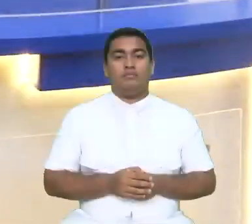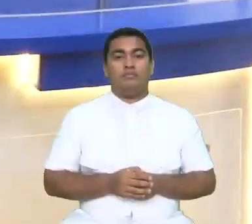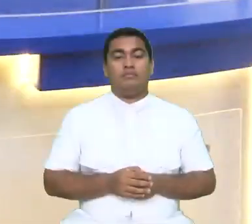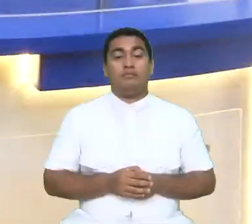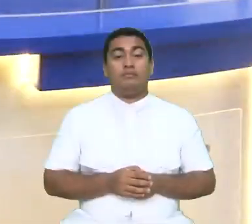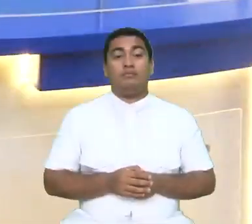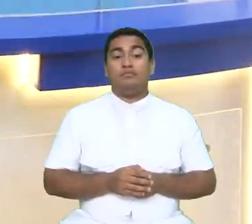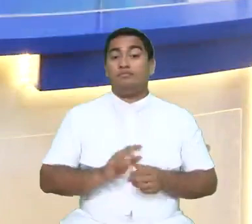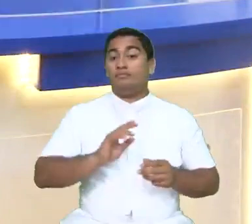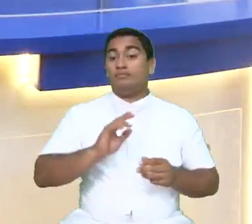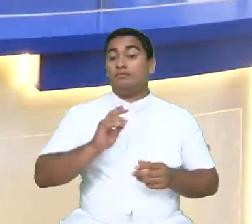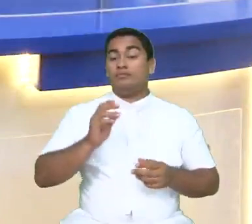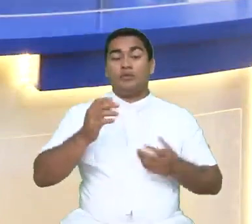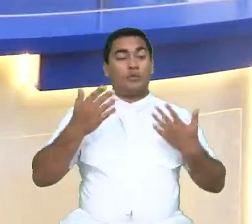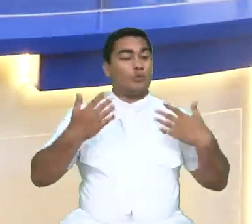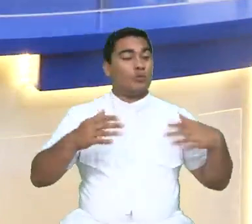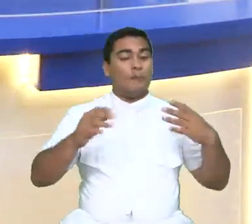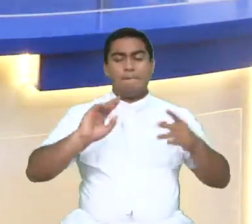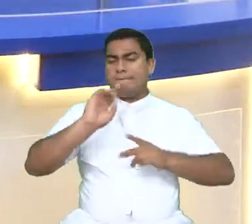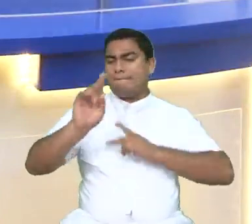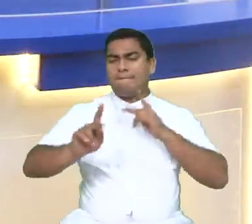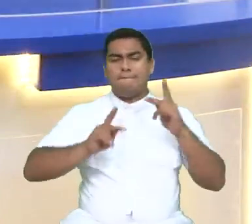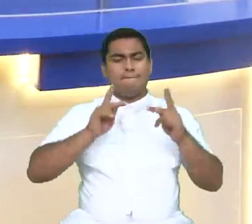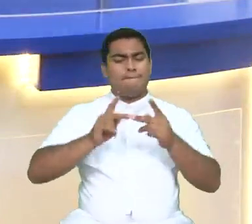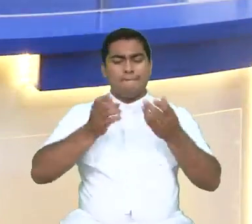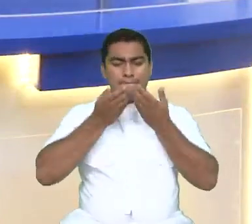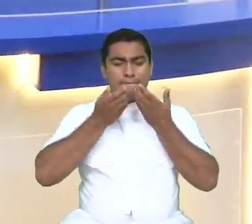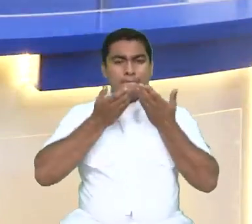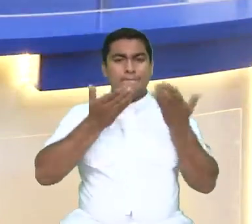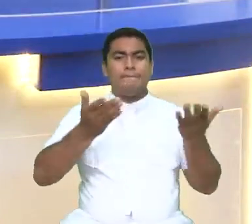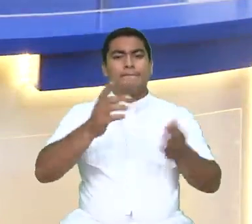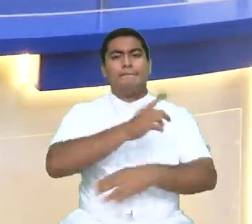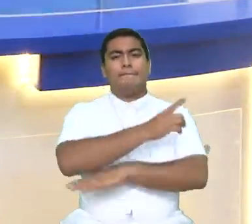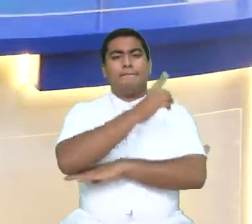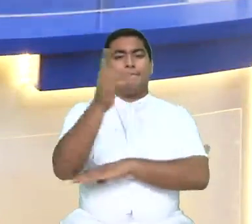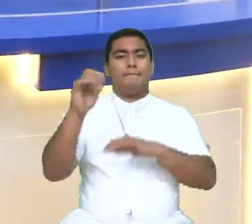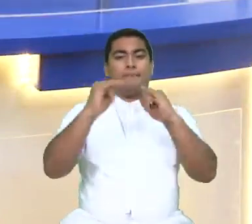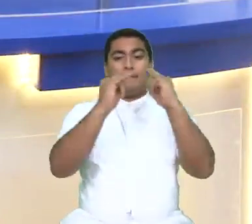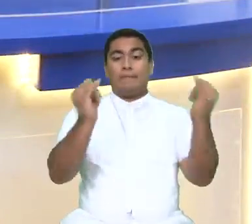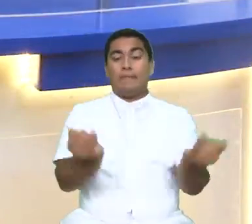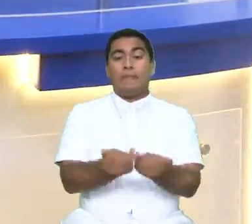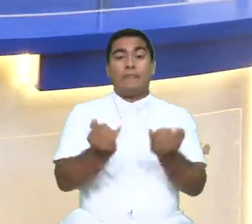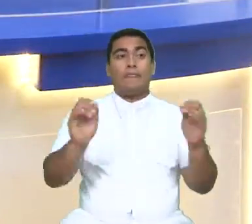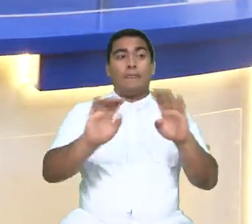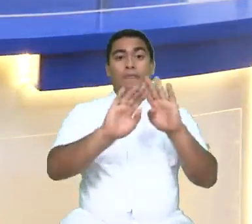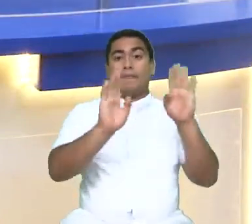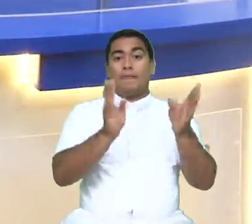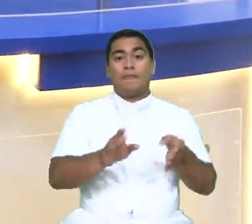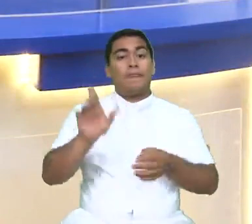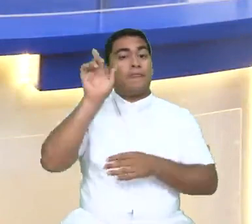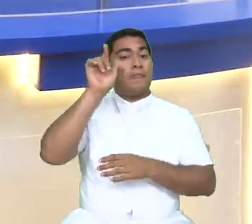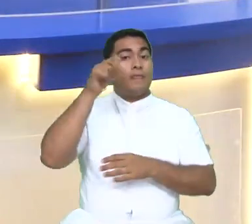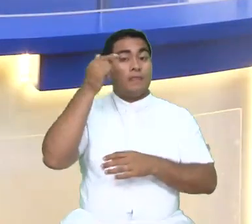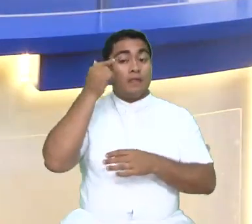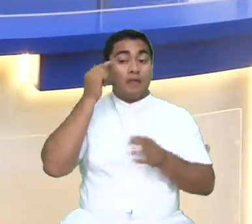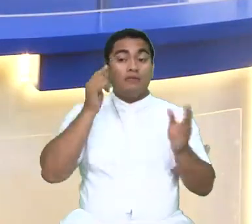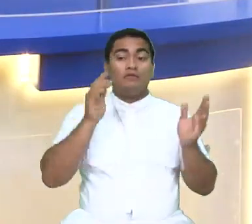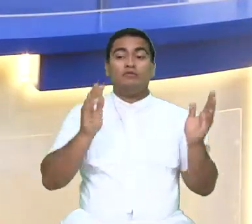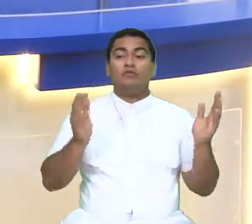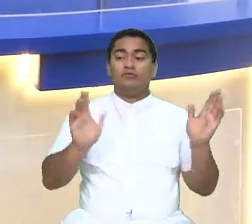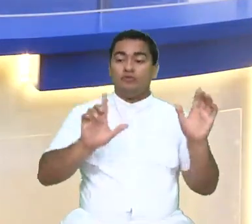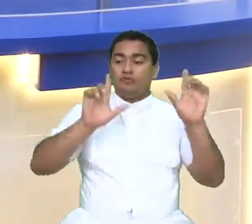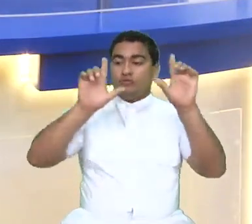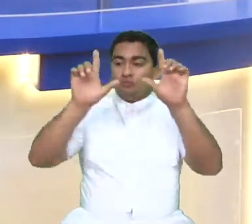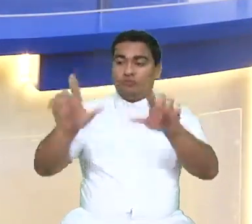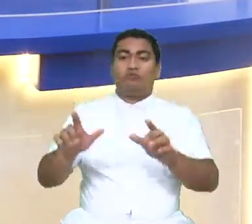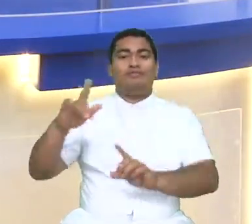Una excelente noticia en conmemoración al Día Internacional de la Mujer, y es que el gobierno entregó títulos de propiedad en el municipio